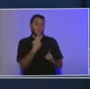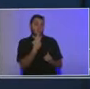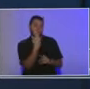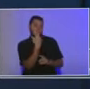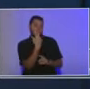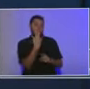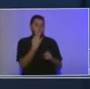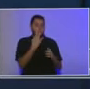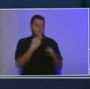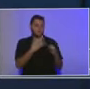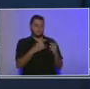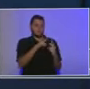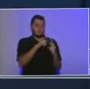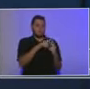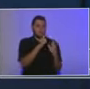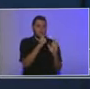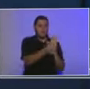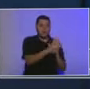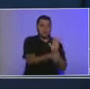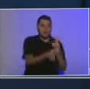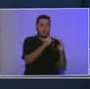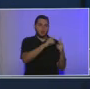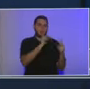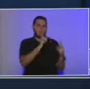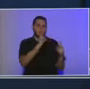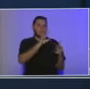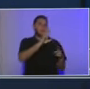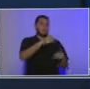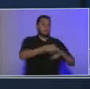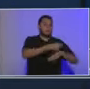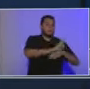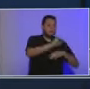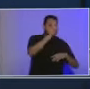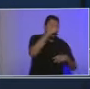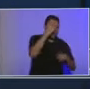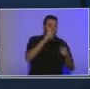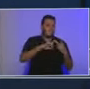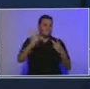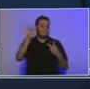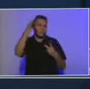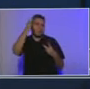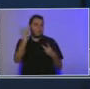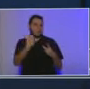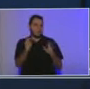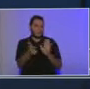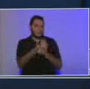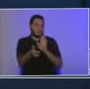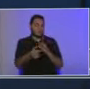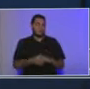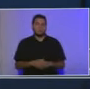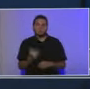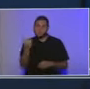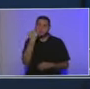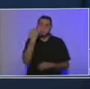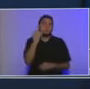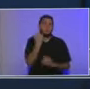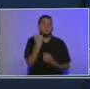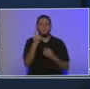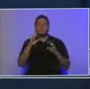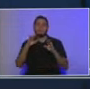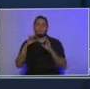Rico. Ajá. Y es clandestina bajo la ley federal. Ajá. Porque si hubiese sido una pelea de gallos en una de aquellas galleras que tenían los permisos,